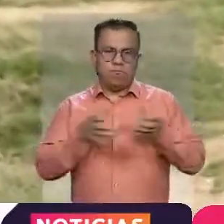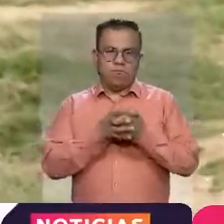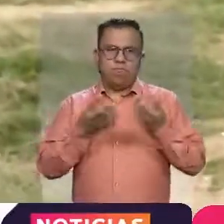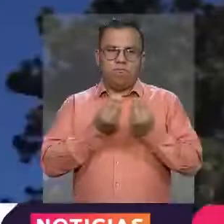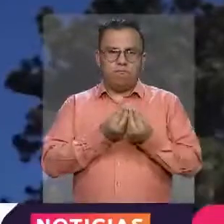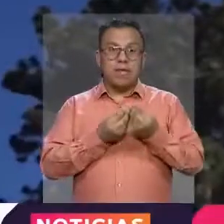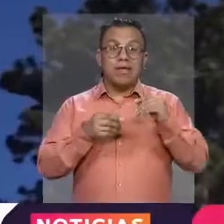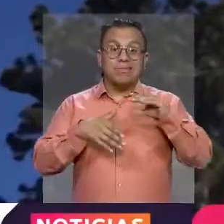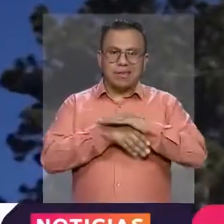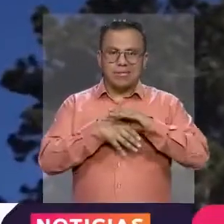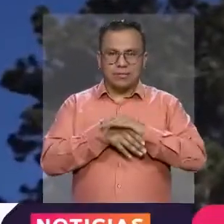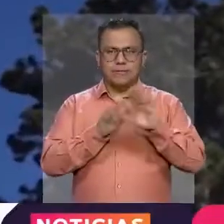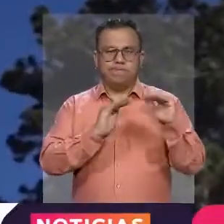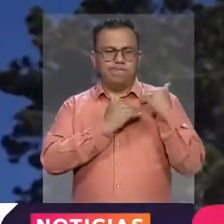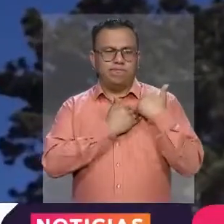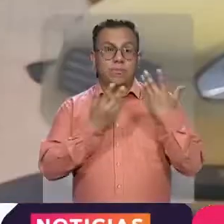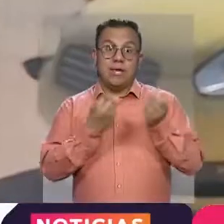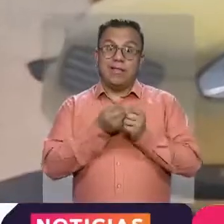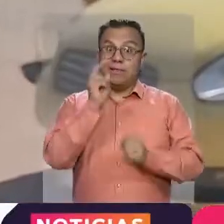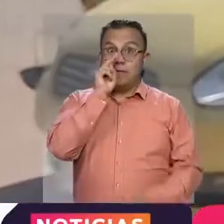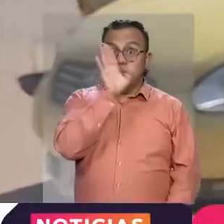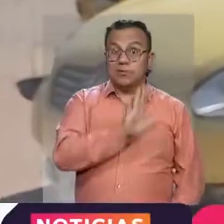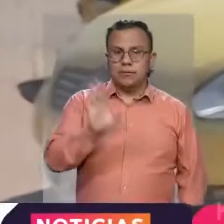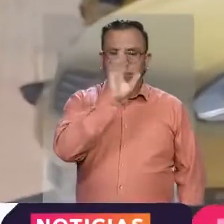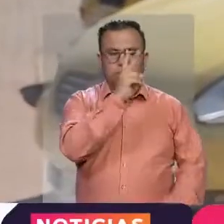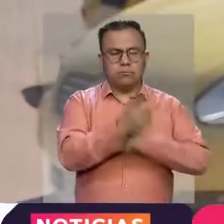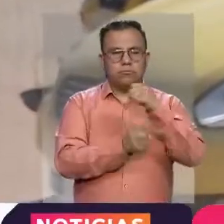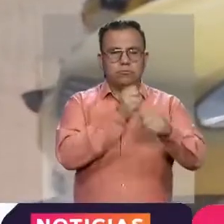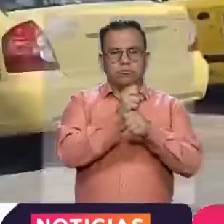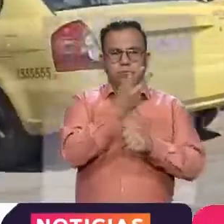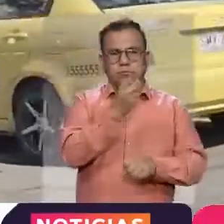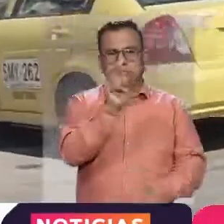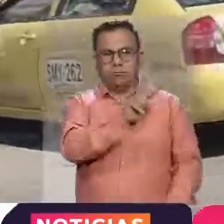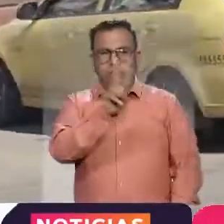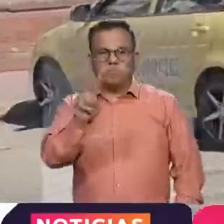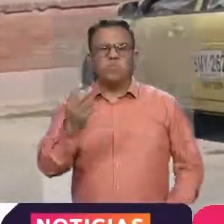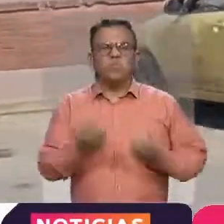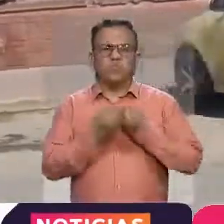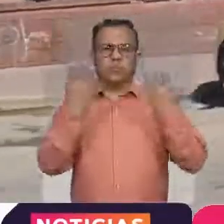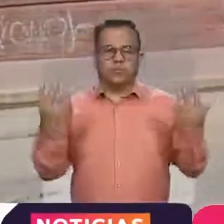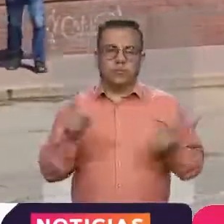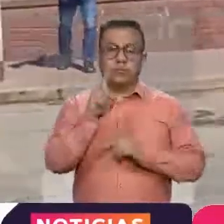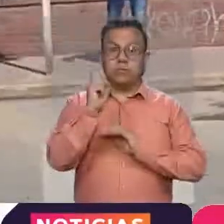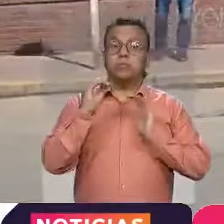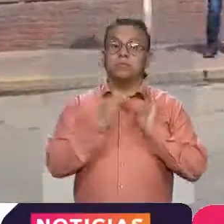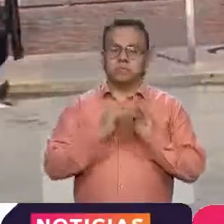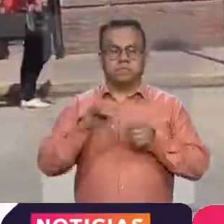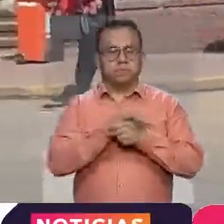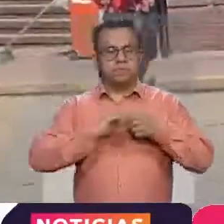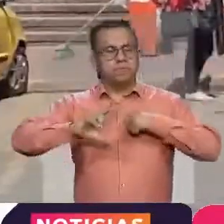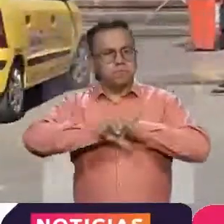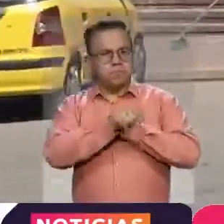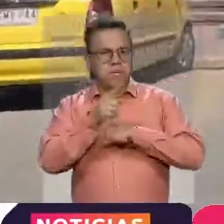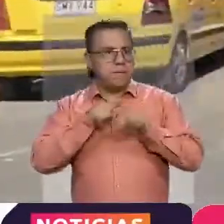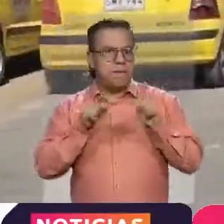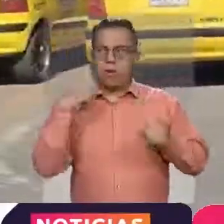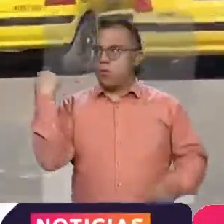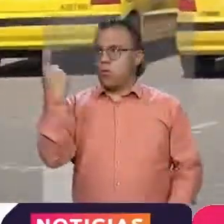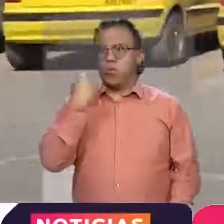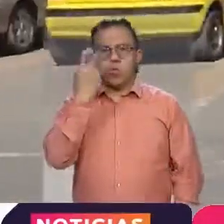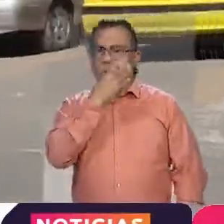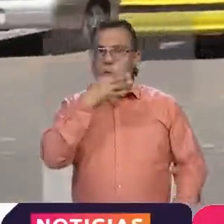gremio taxista. Según la Policía Nacional, durante el 2022 se han registrado casi 6.000 casos de atracos, pero no existen